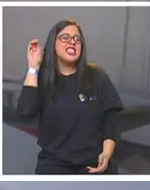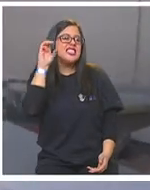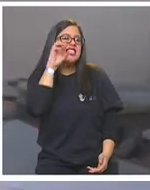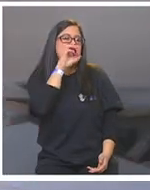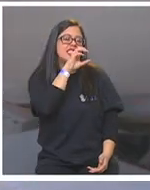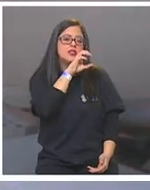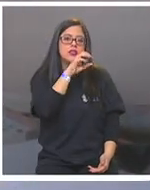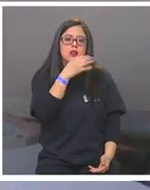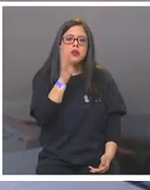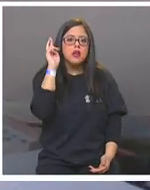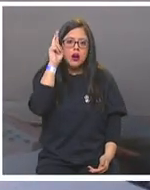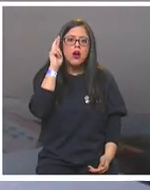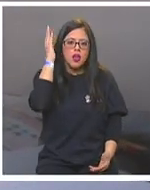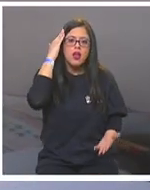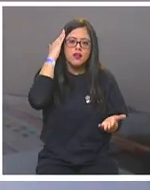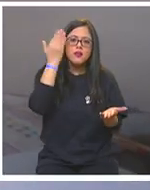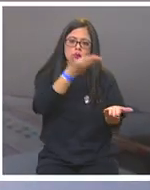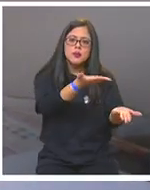reconoció.